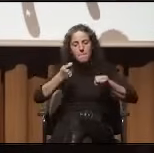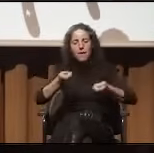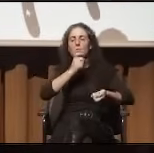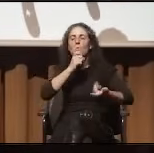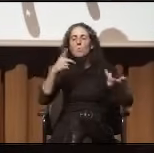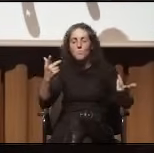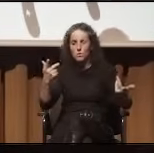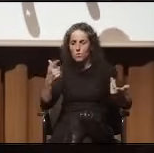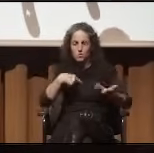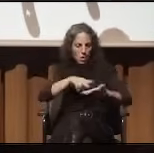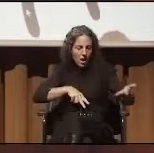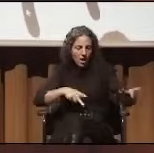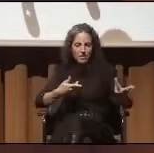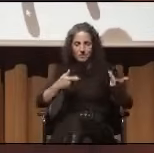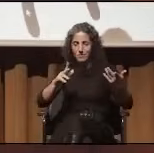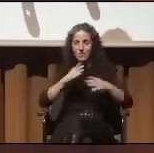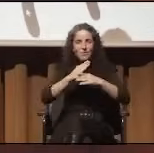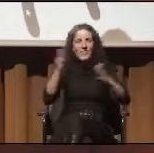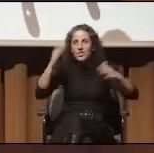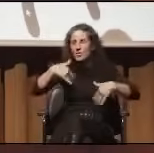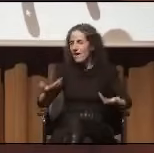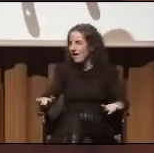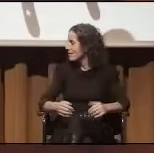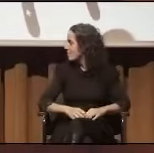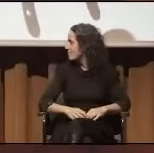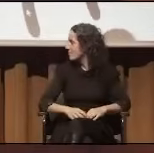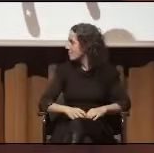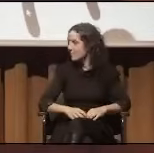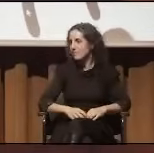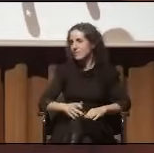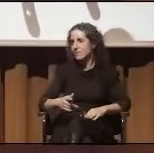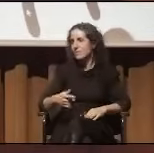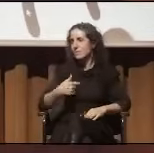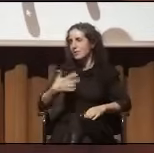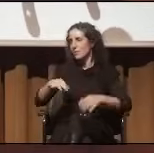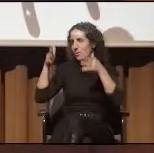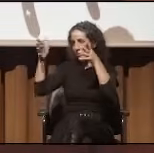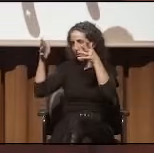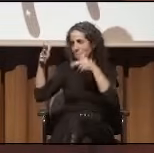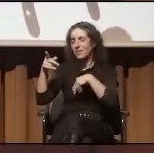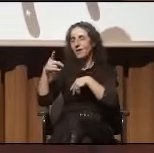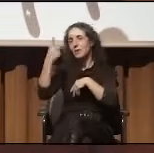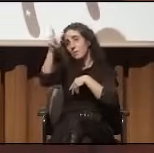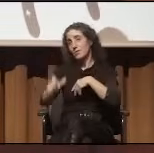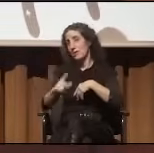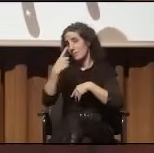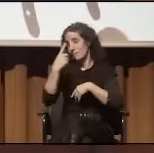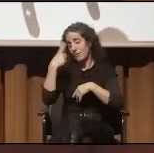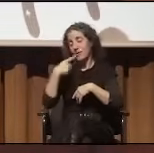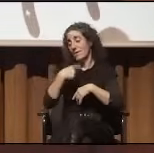Esto no hay una receta fácil. Yo te diría que un día alguien me dijo que yo soy contrafóbico. Te